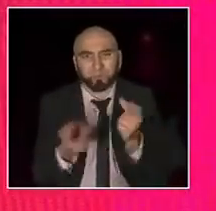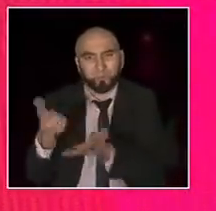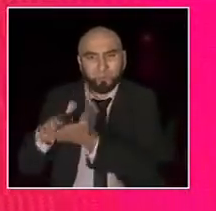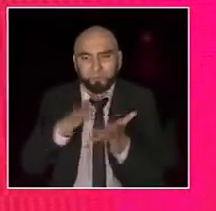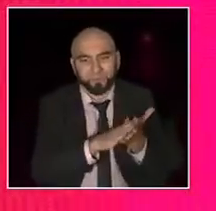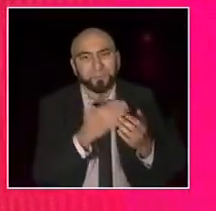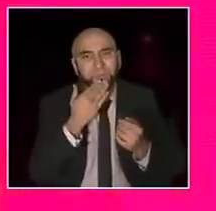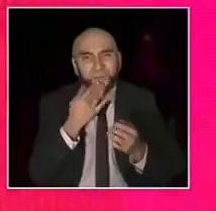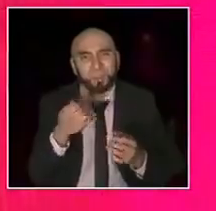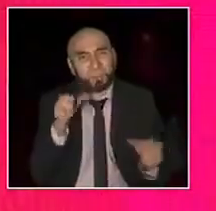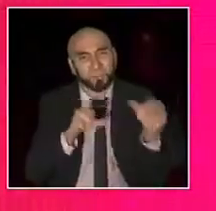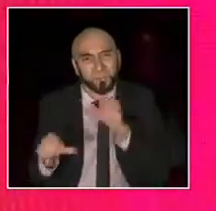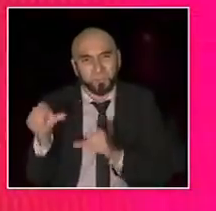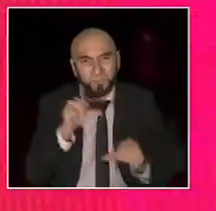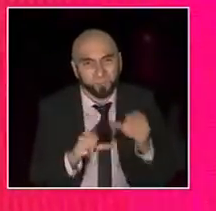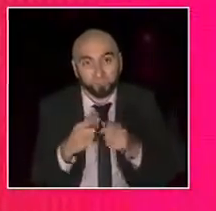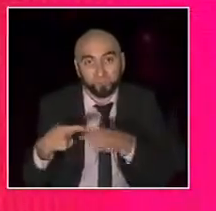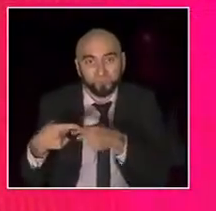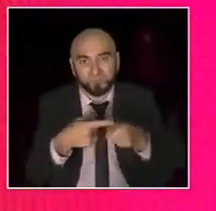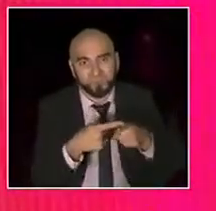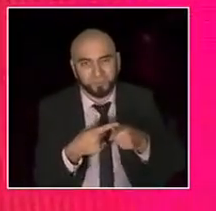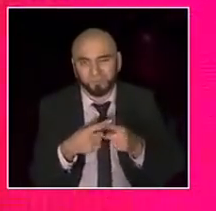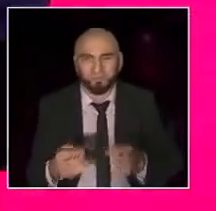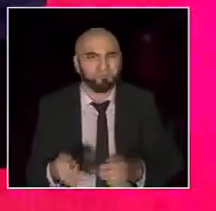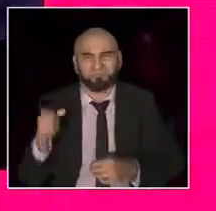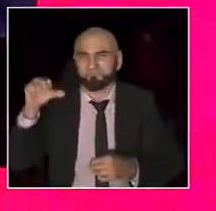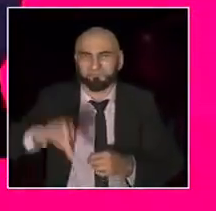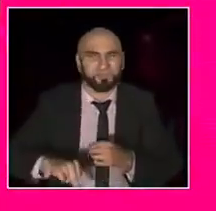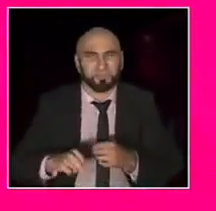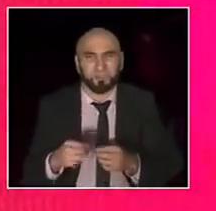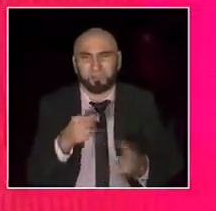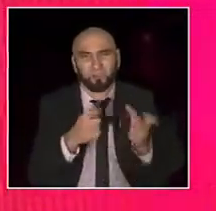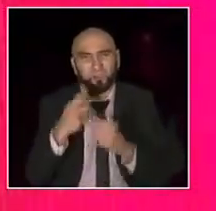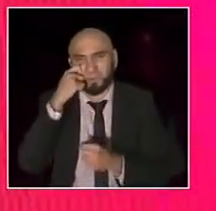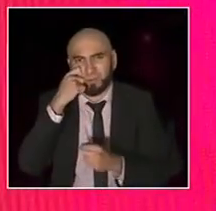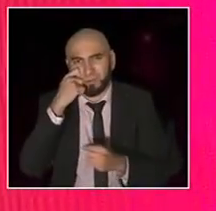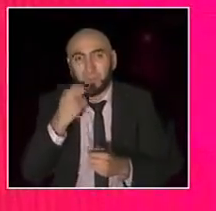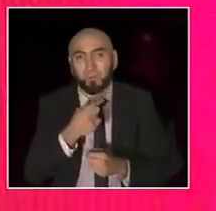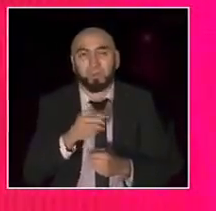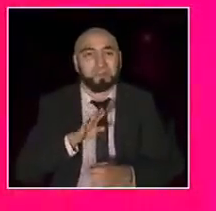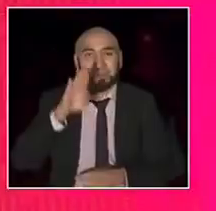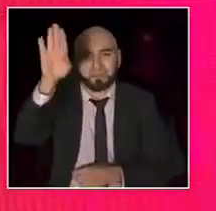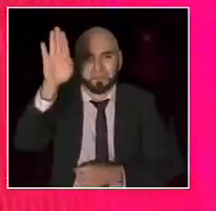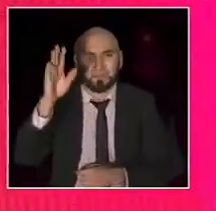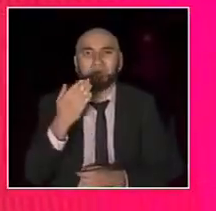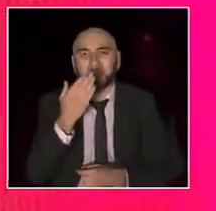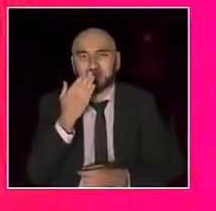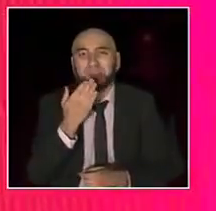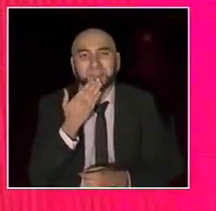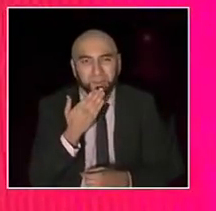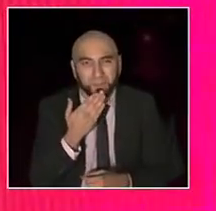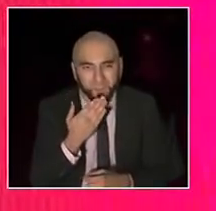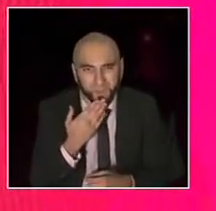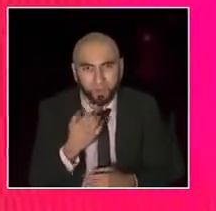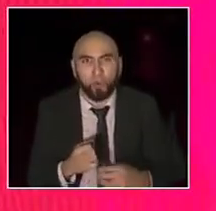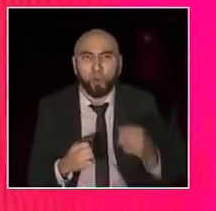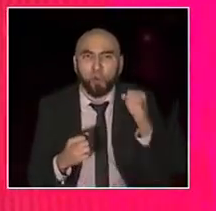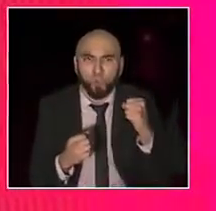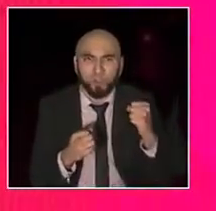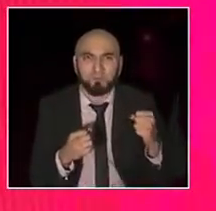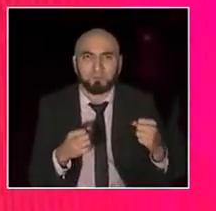sociales que yo considero fueron nefastos para la humanidad, como fue el nazismo y el comunismo, que también significaron millones de